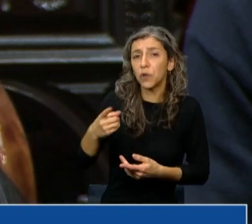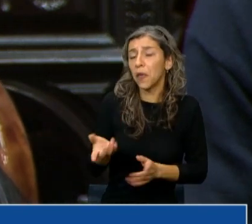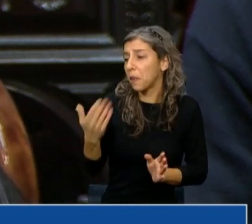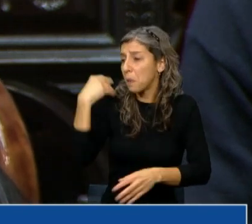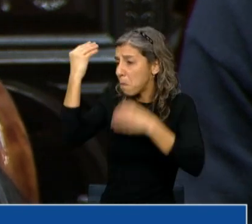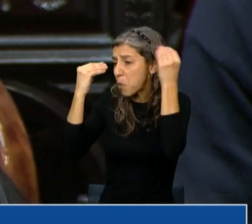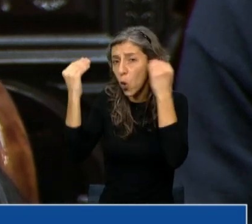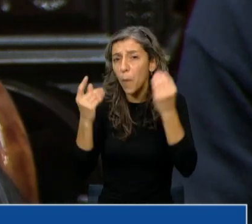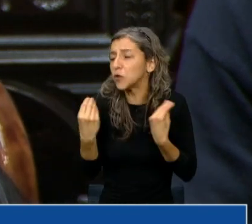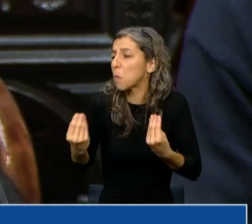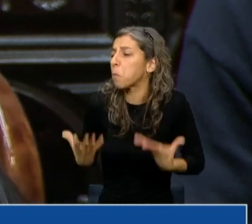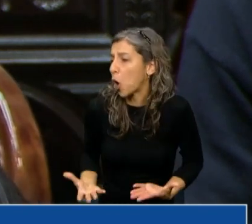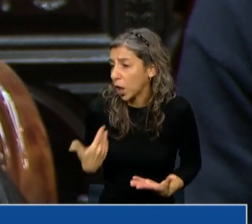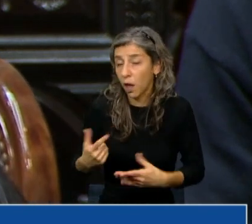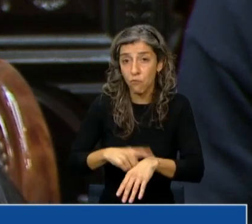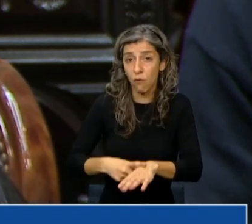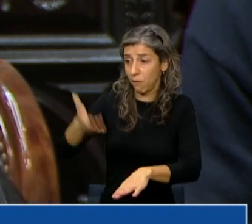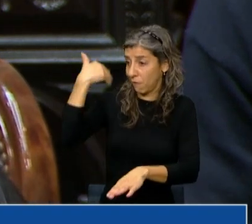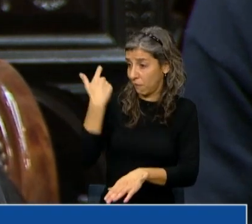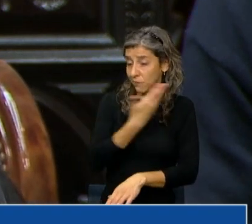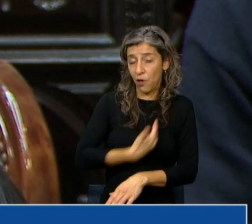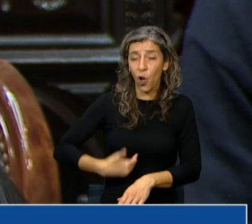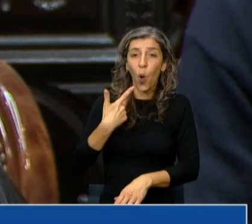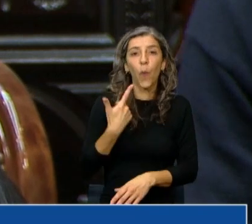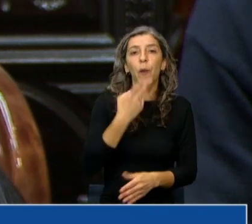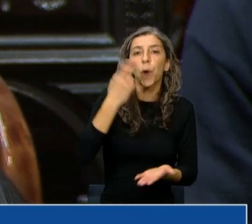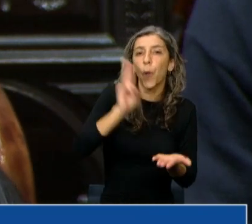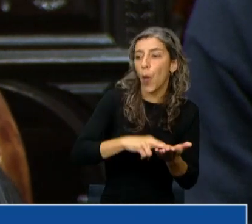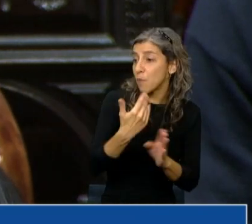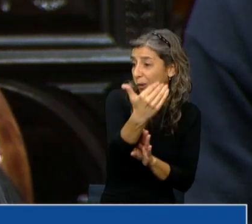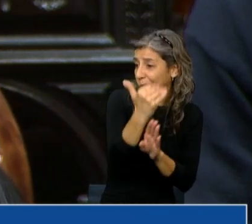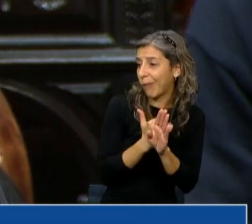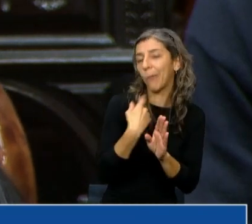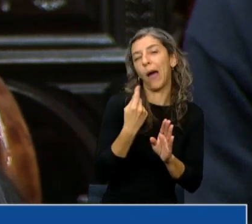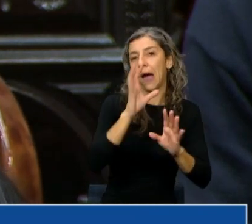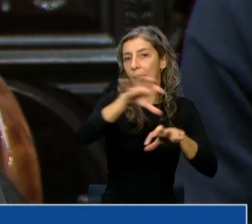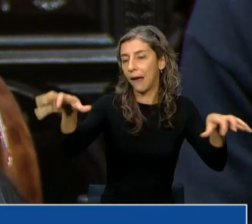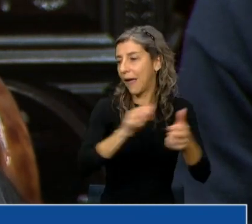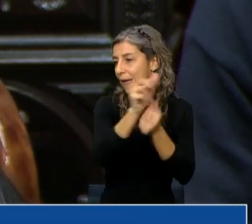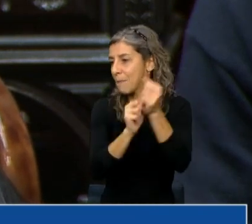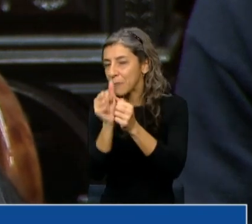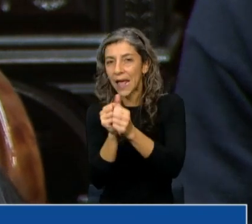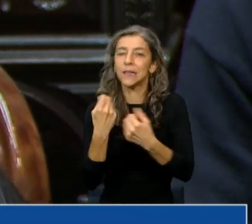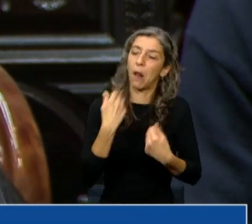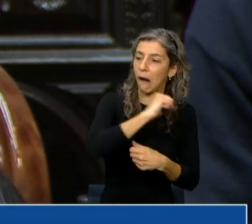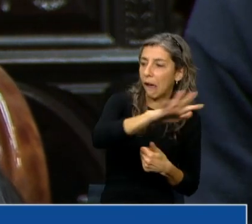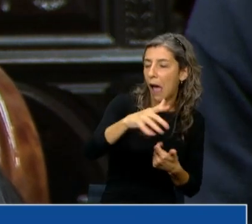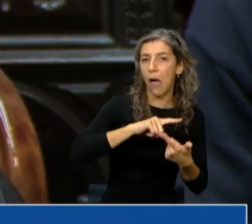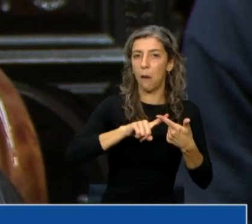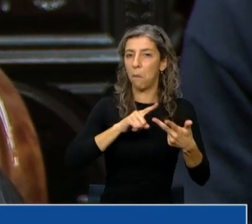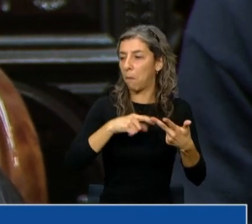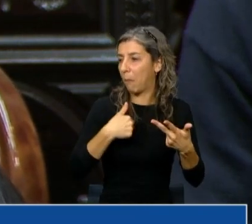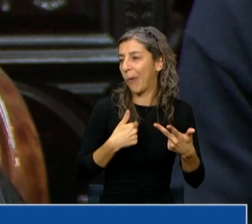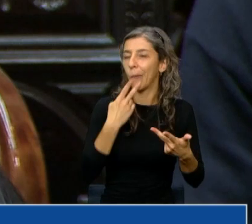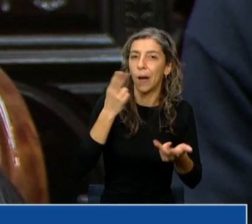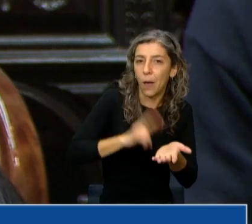tan preocupados cuando fueron gobierno y los impuestos que reducían eran las contribuciones patronales, las retenciones, la eliminación del